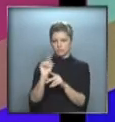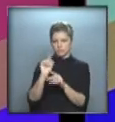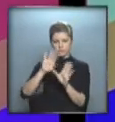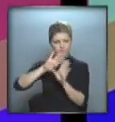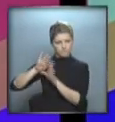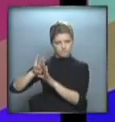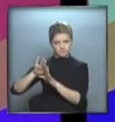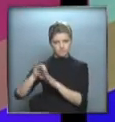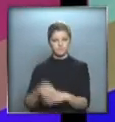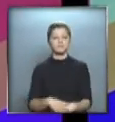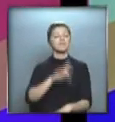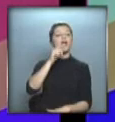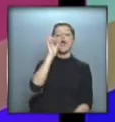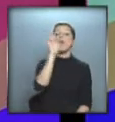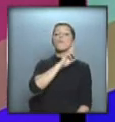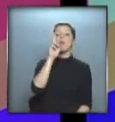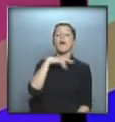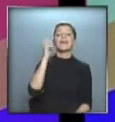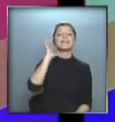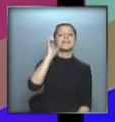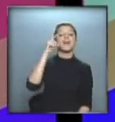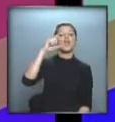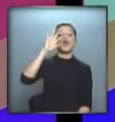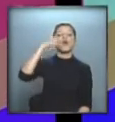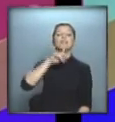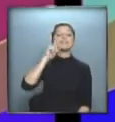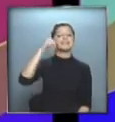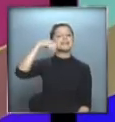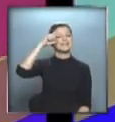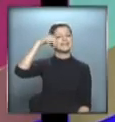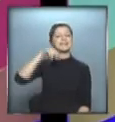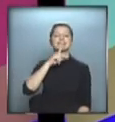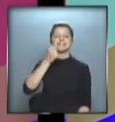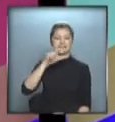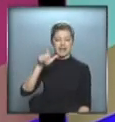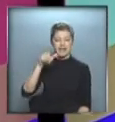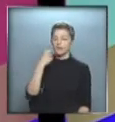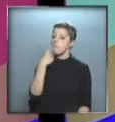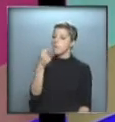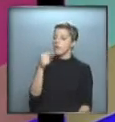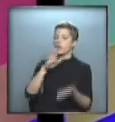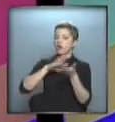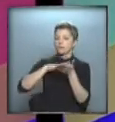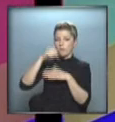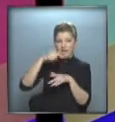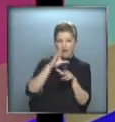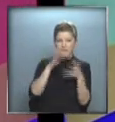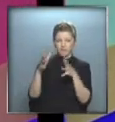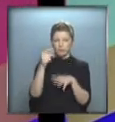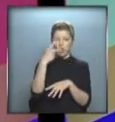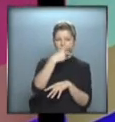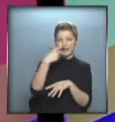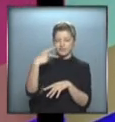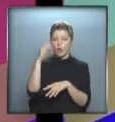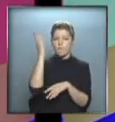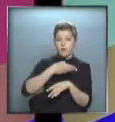Ingeniero, acá Marcela Ojeda de Radio Continental. Le quería preguntar, y a esta hora con el casi 22% de las mesas